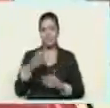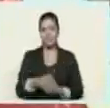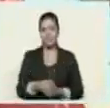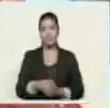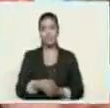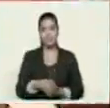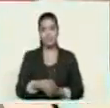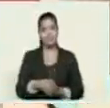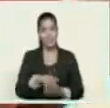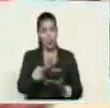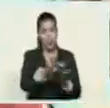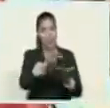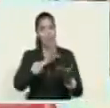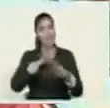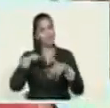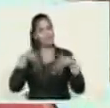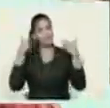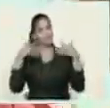a la alegría